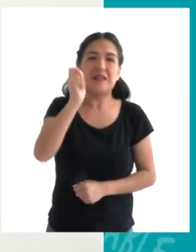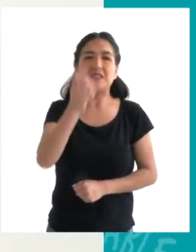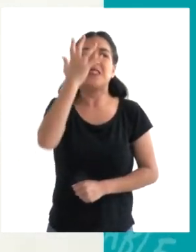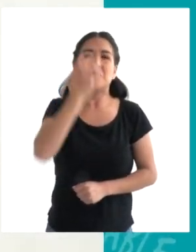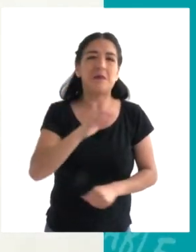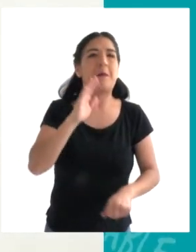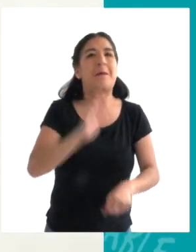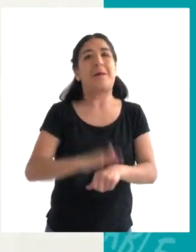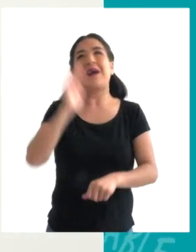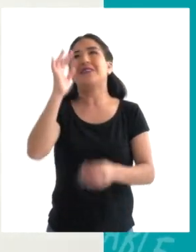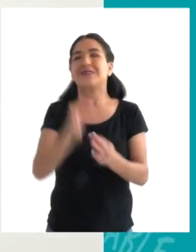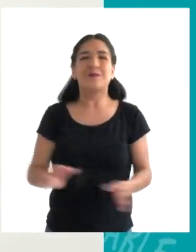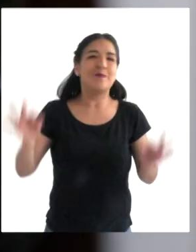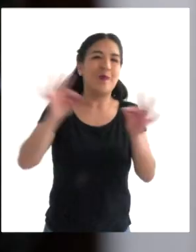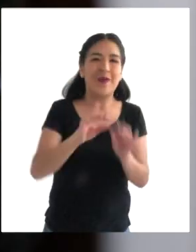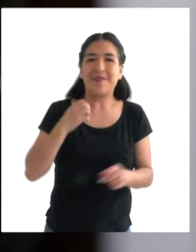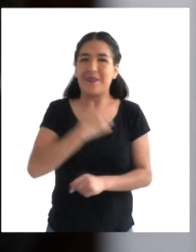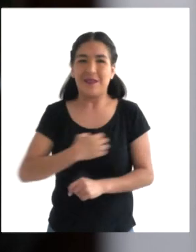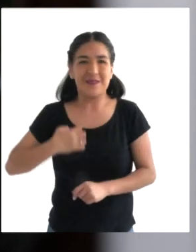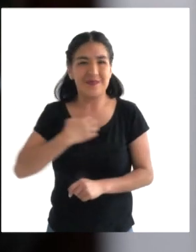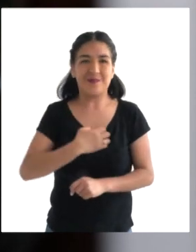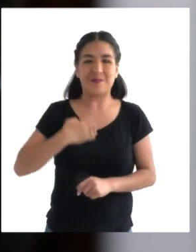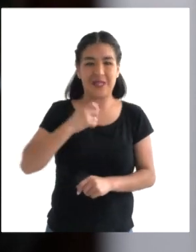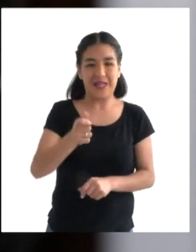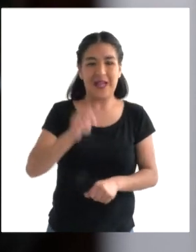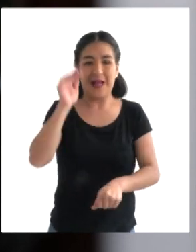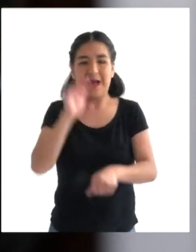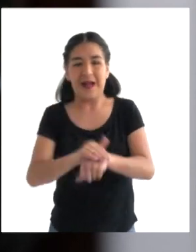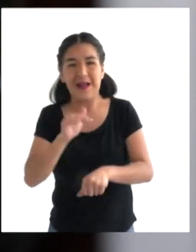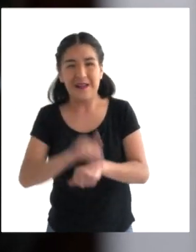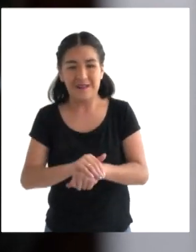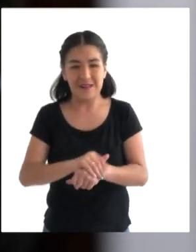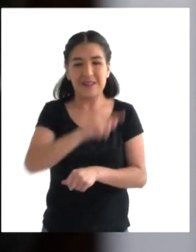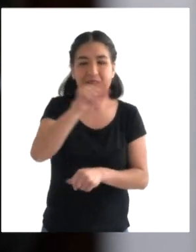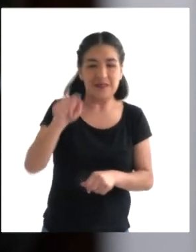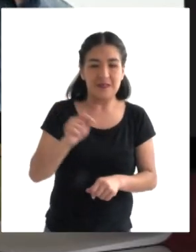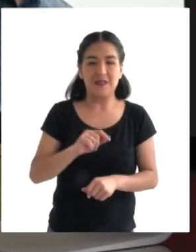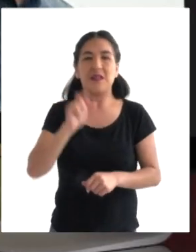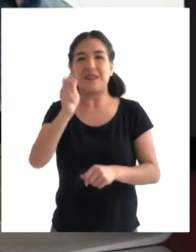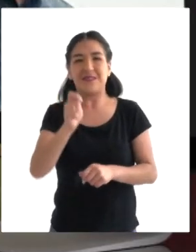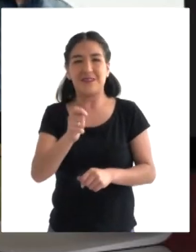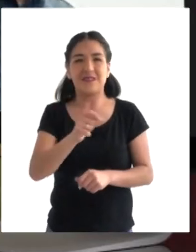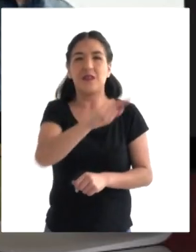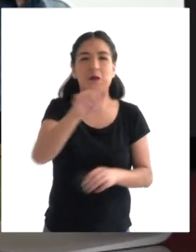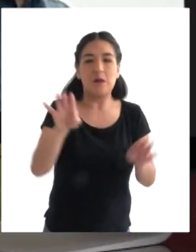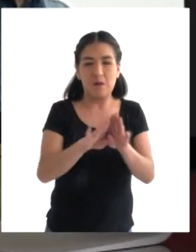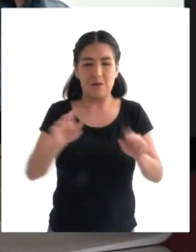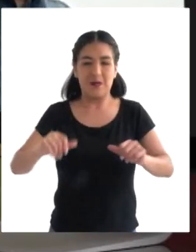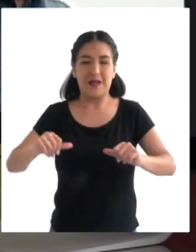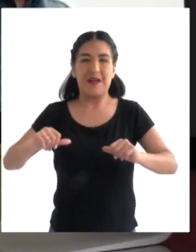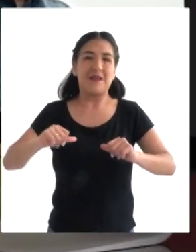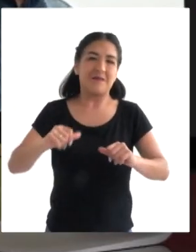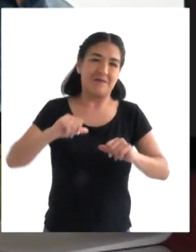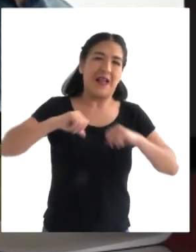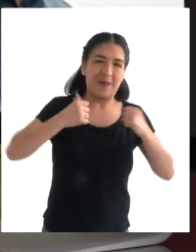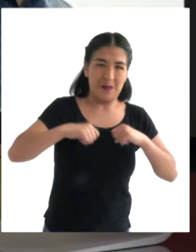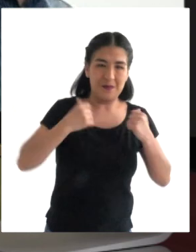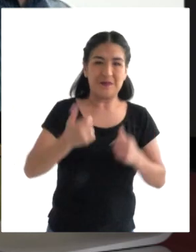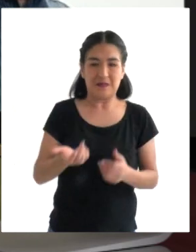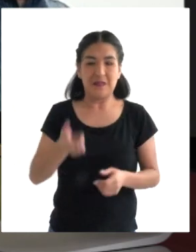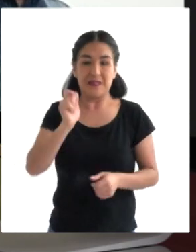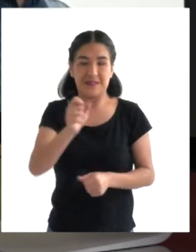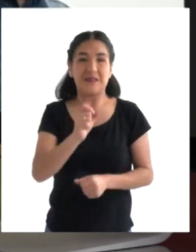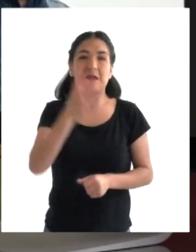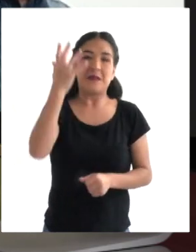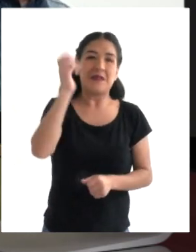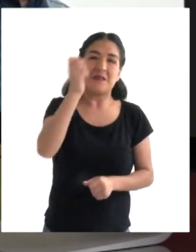las emociones más importantes, o amiguites o amiguitas, como ustedes lo gusten. El miedo es una emoción que nos sirve, la tristeza